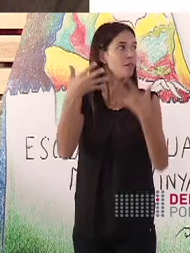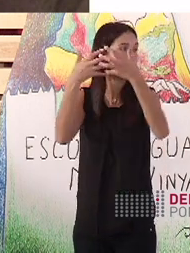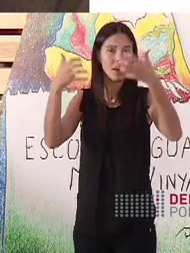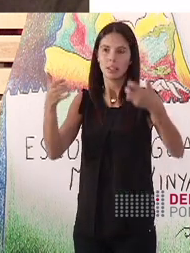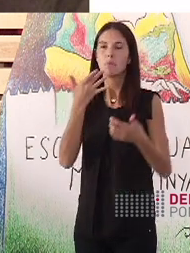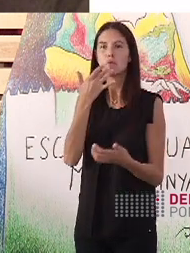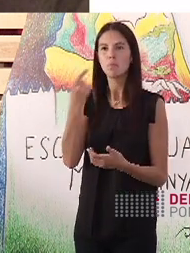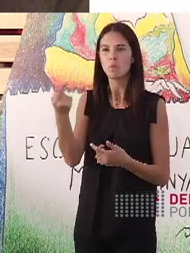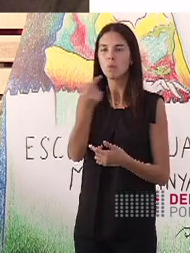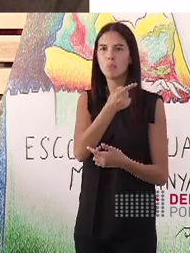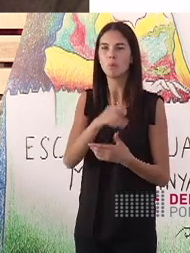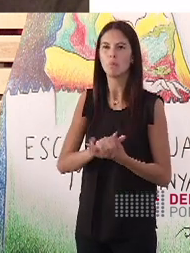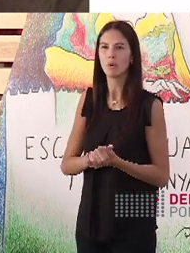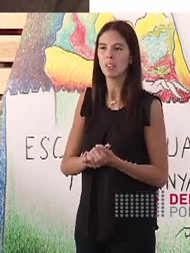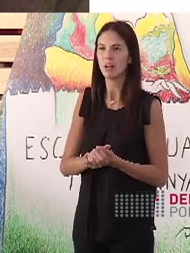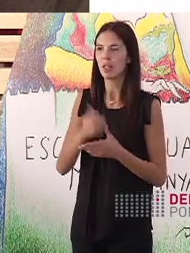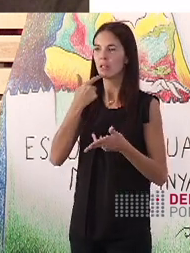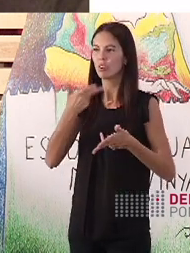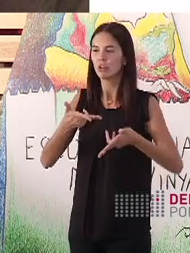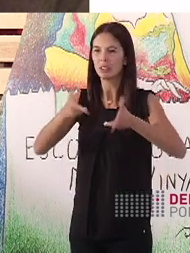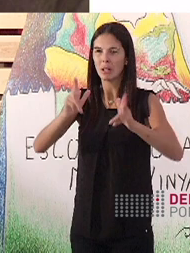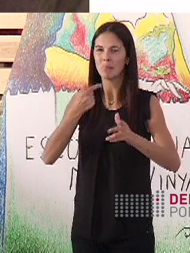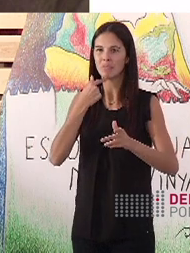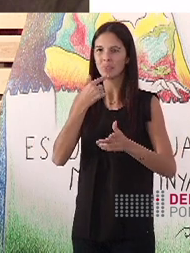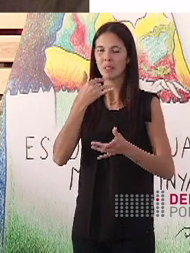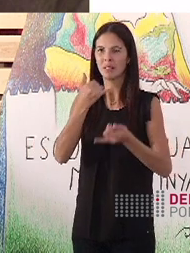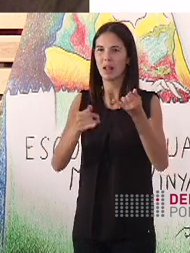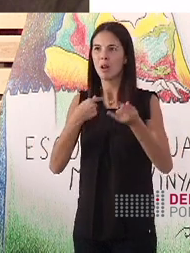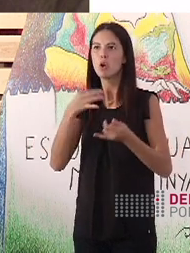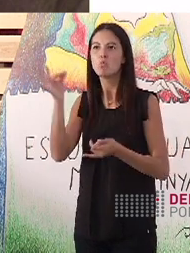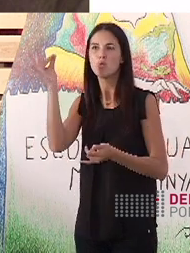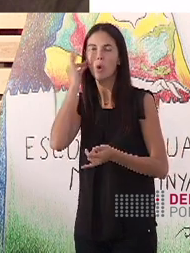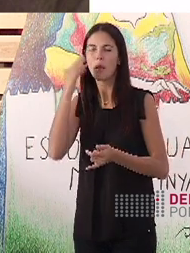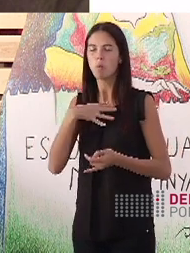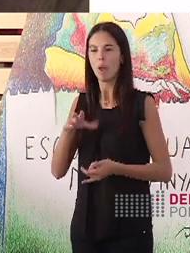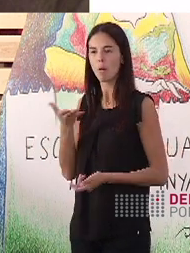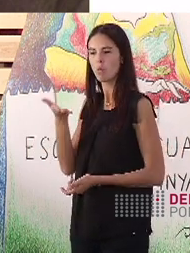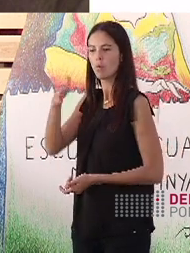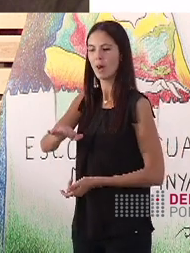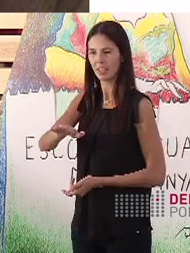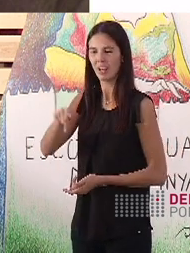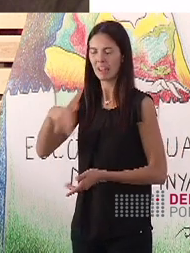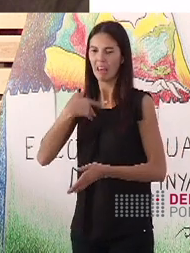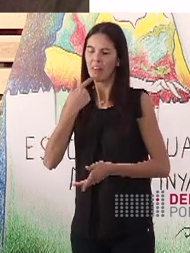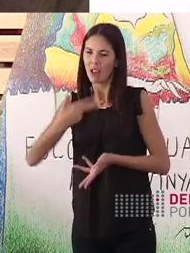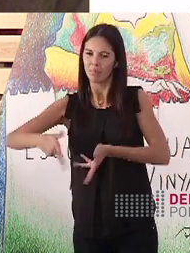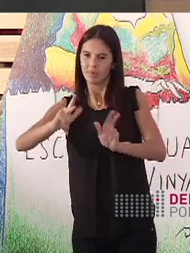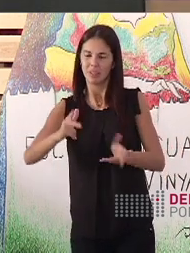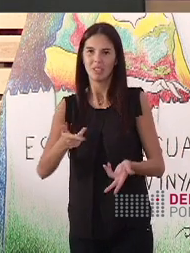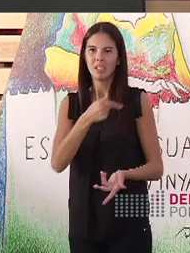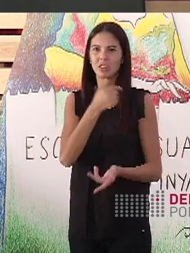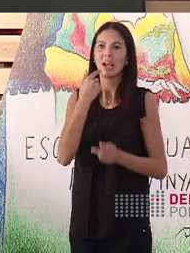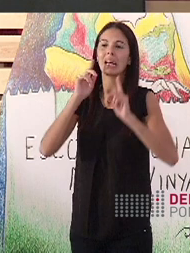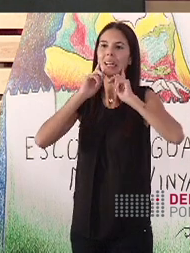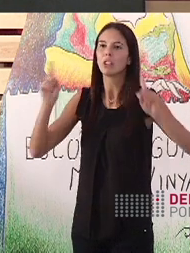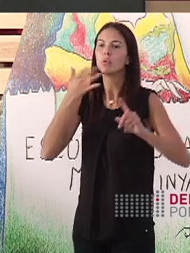de McKinnon, pues la regla del consentimiento es tan perversa que la mujer puede estar muerta y haber consentido, no es una frase hecha, es que estas son las noticias. Esto es el caso, por